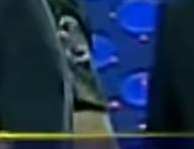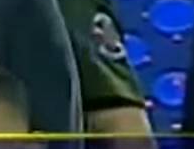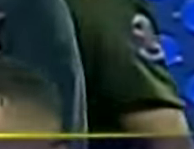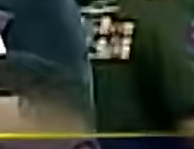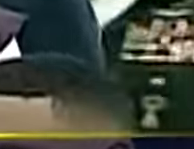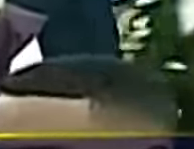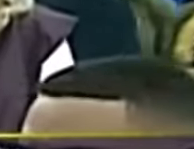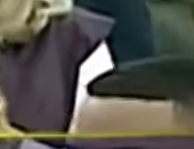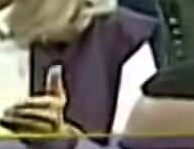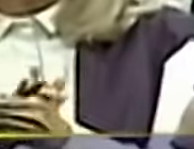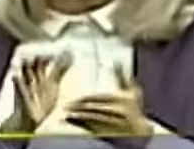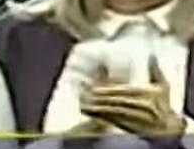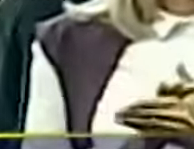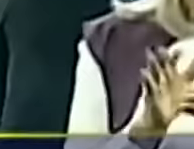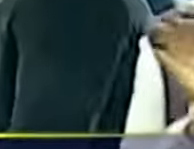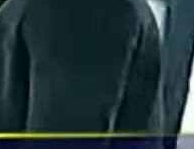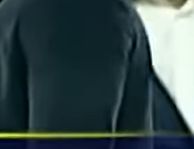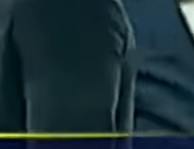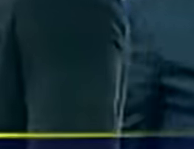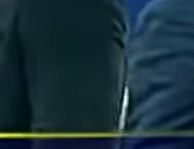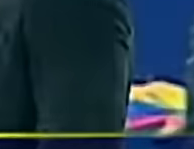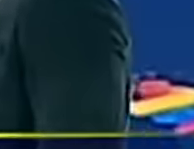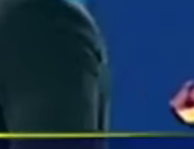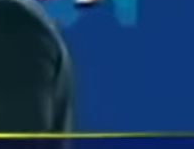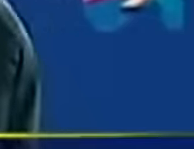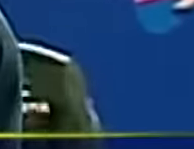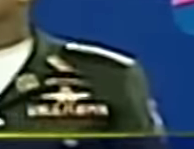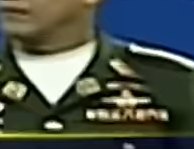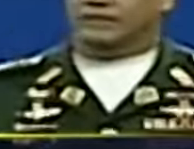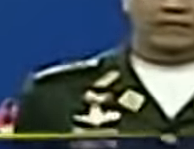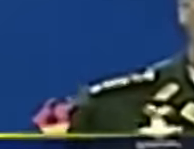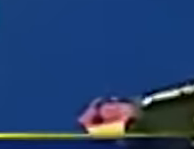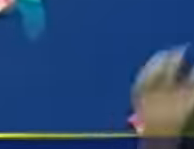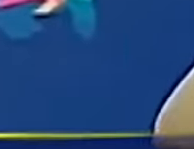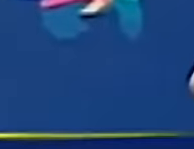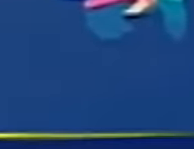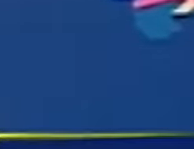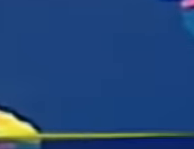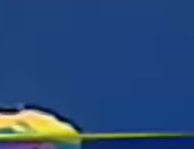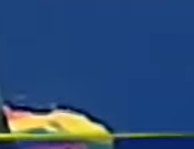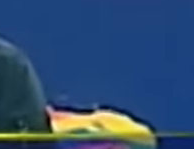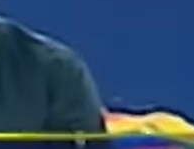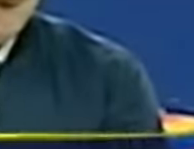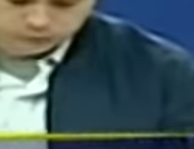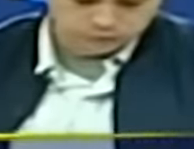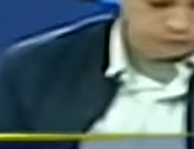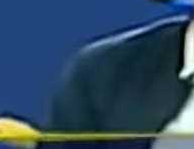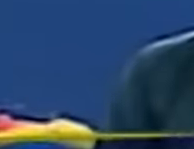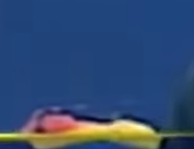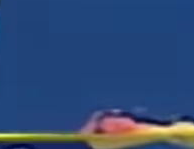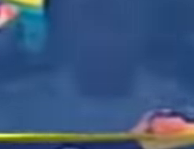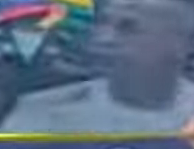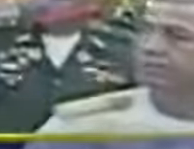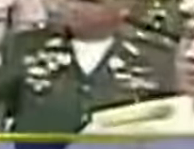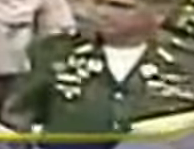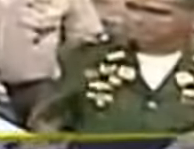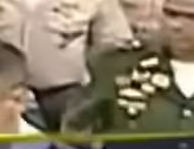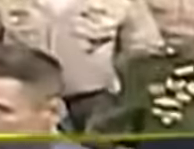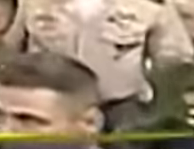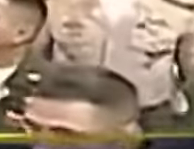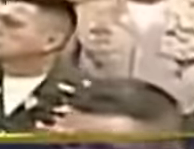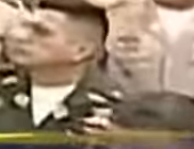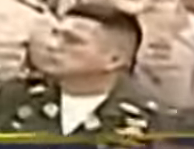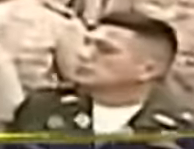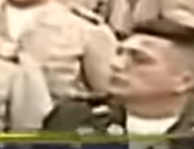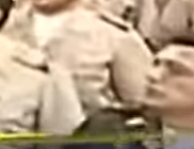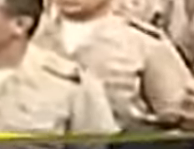1966. En esta actividad están presentes 6.918 cadetes y profesionales de todos los componentes